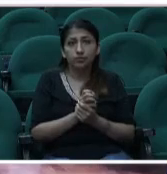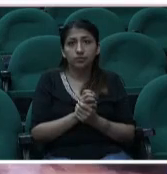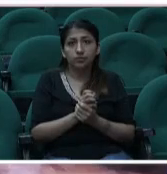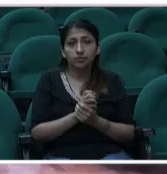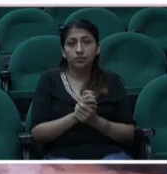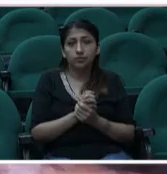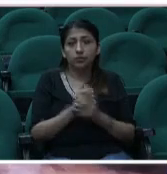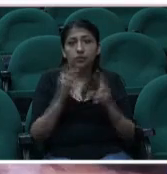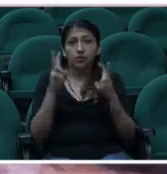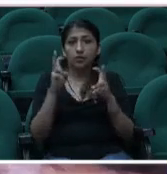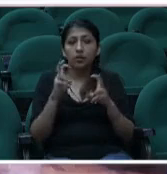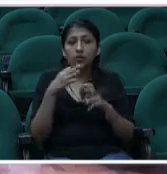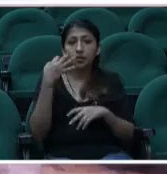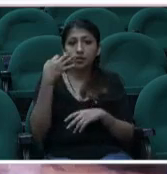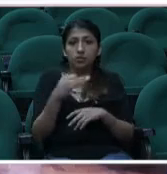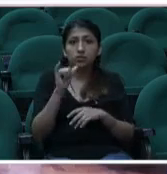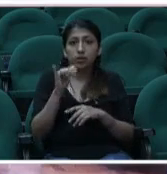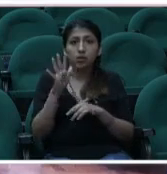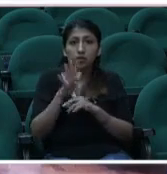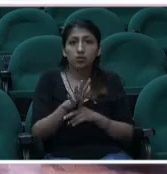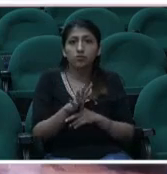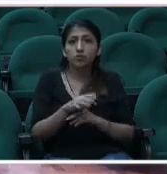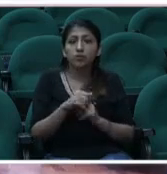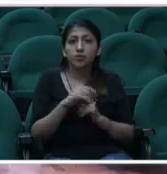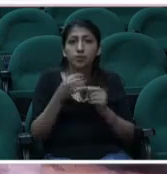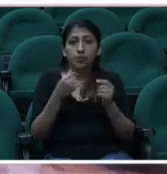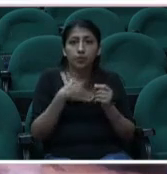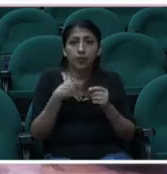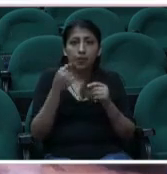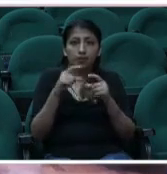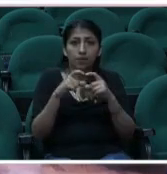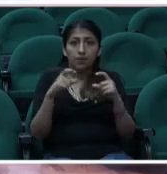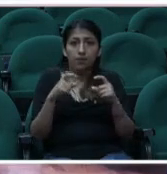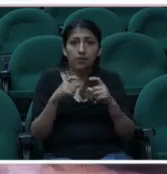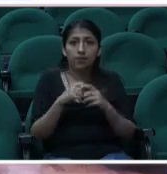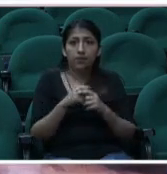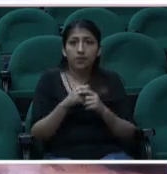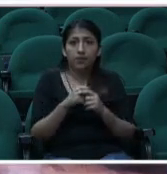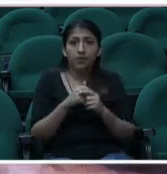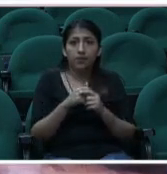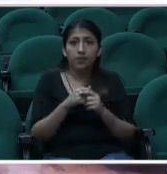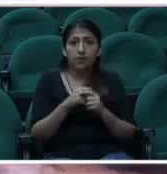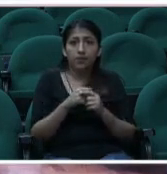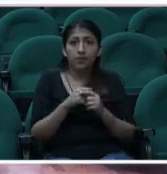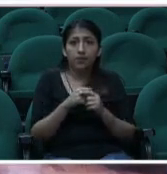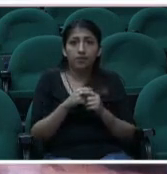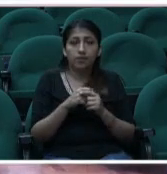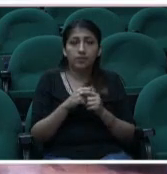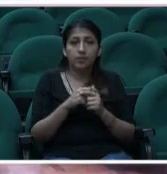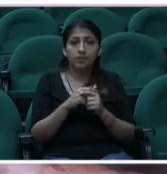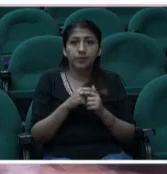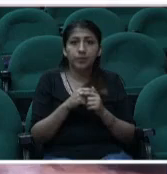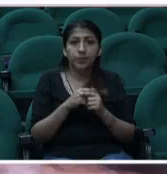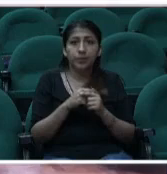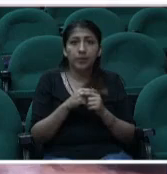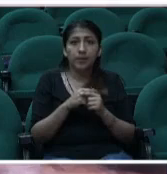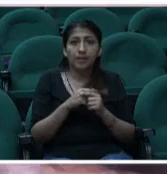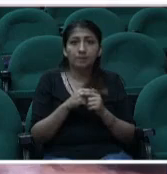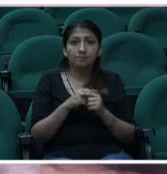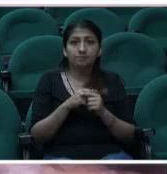esta segunda parte en el tema de justicia y construcción por favor coge un papelito el candidata en germán y díganos por favor cuál es el